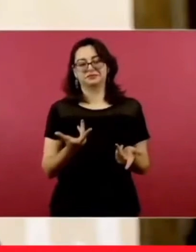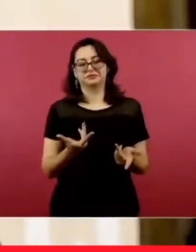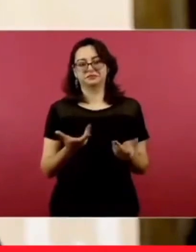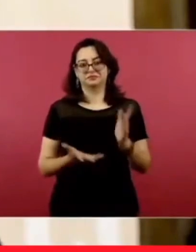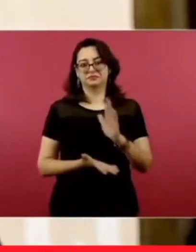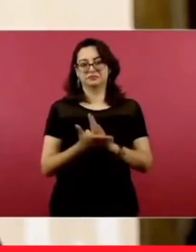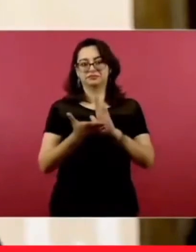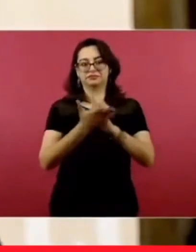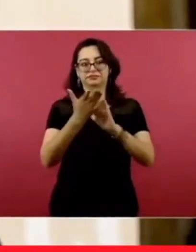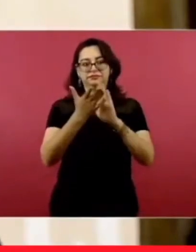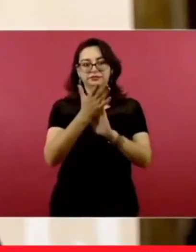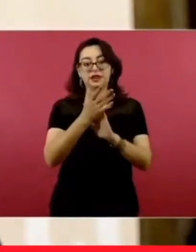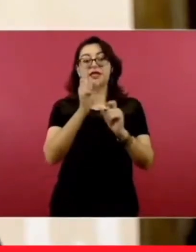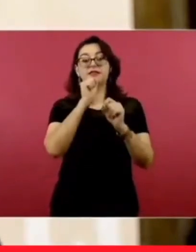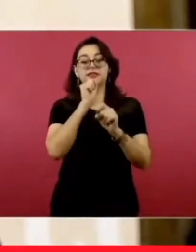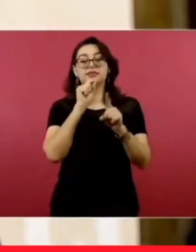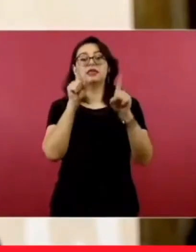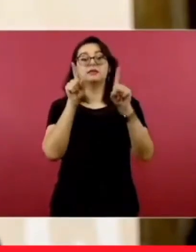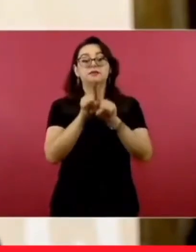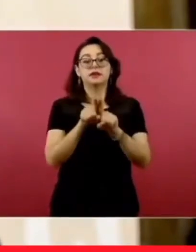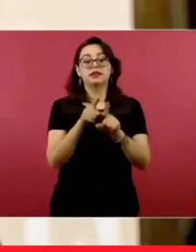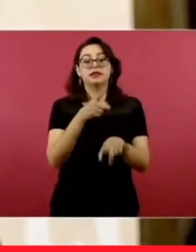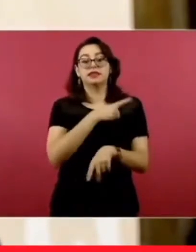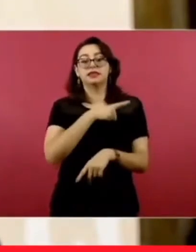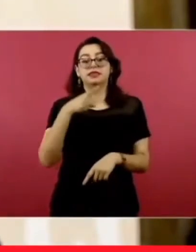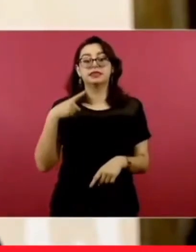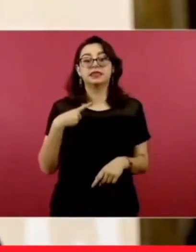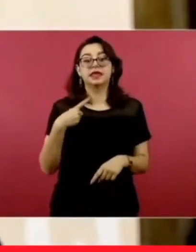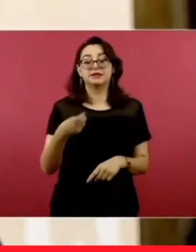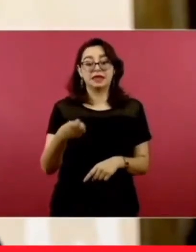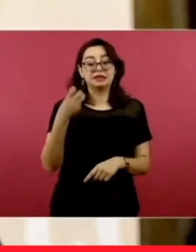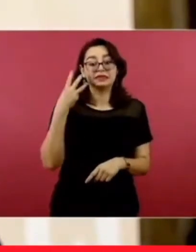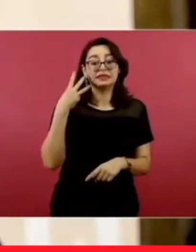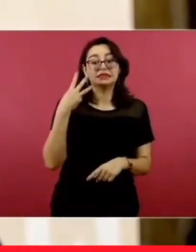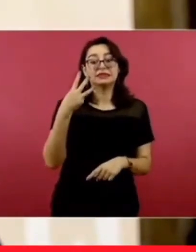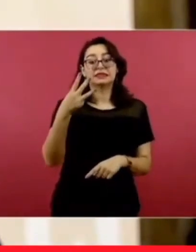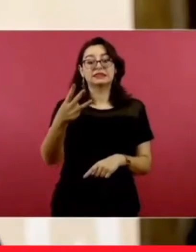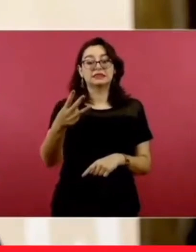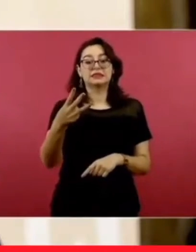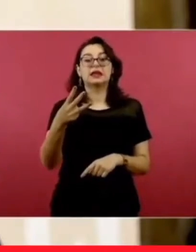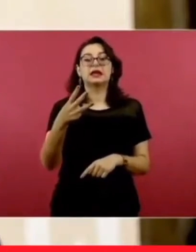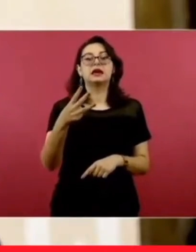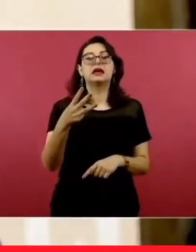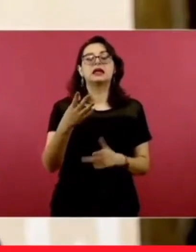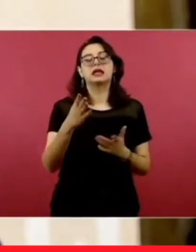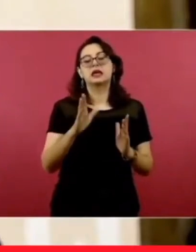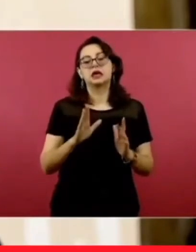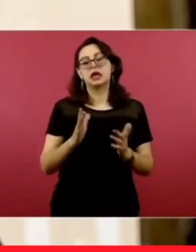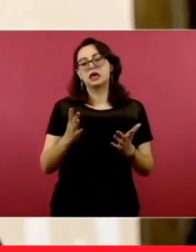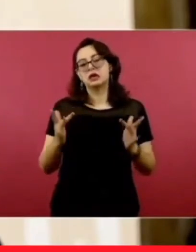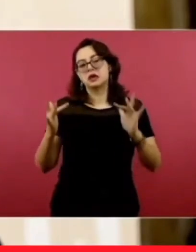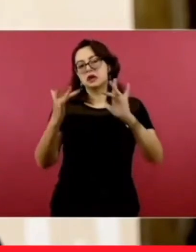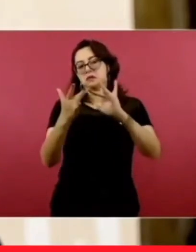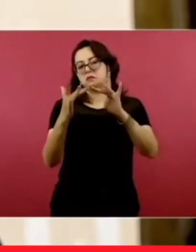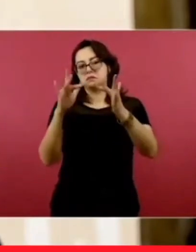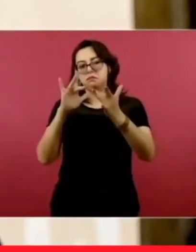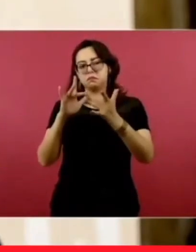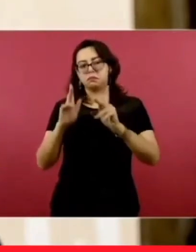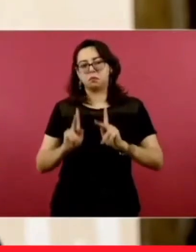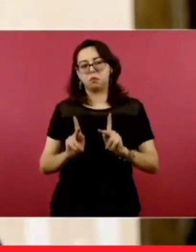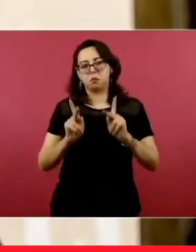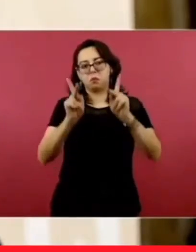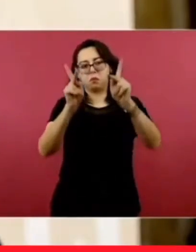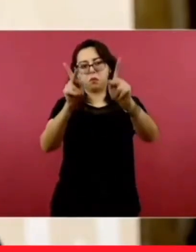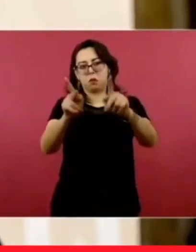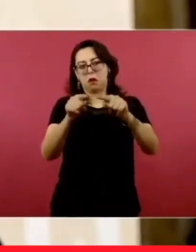construyendo 3 viaductos ferroviarios que han sido indispensable construir para primero